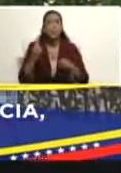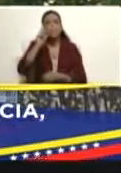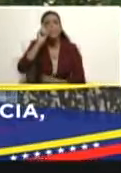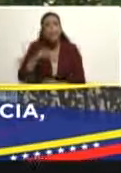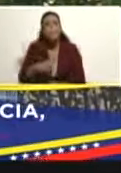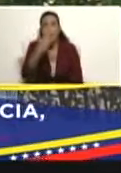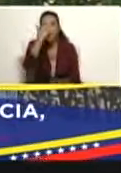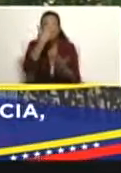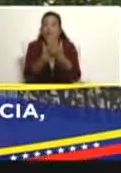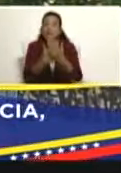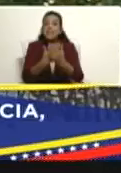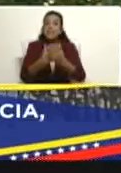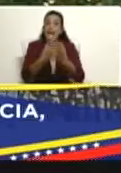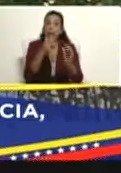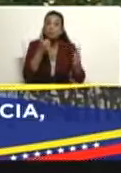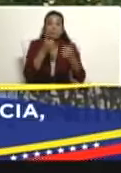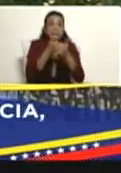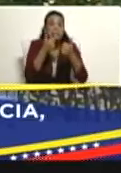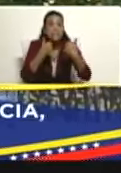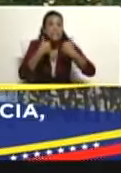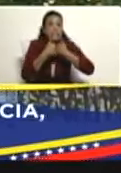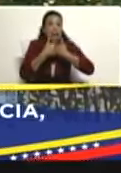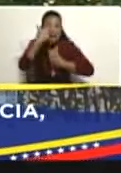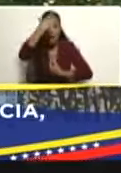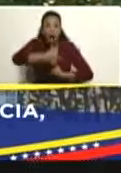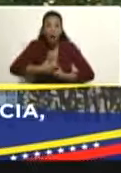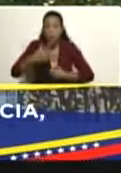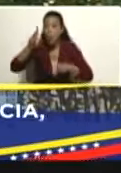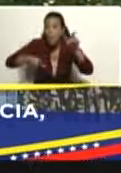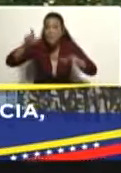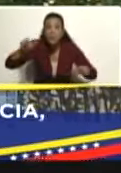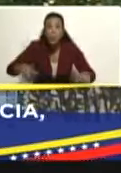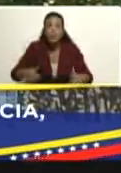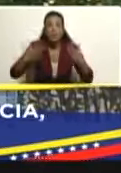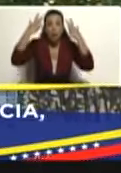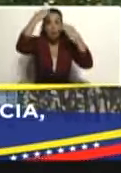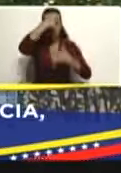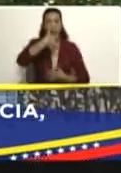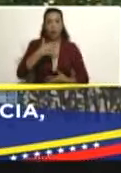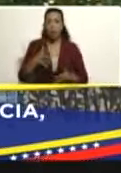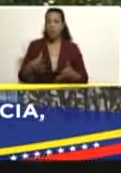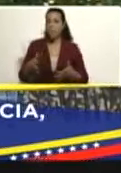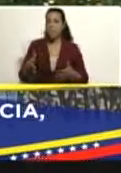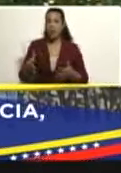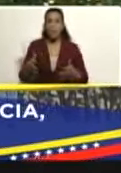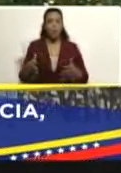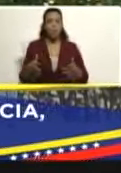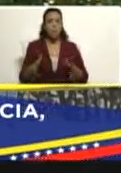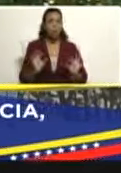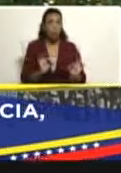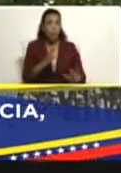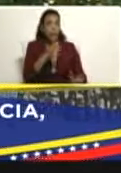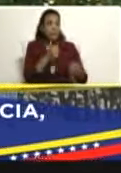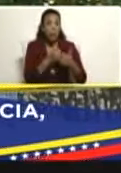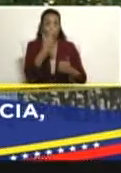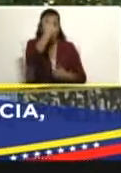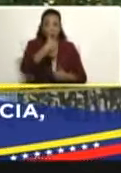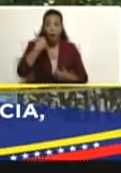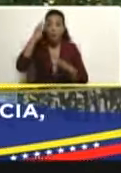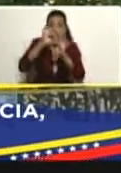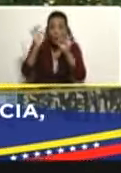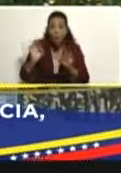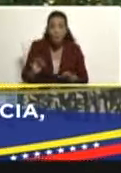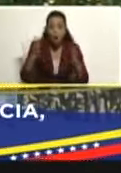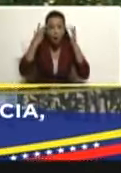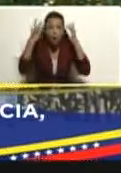hacer frente a los nuevos desafíos que tiene la humanidad. Todavía la inteligencia artificial plantea muy serio desafío a la humanidad